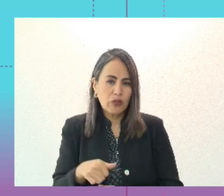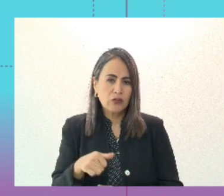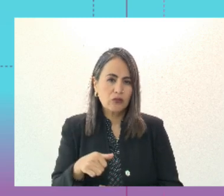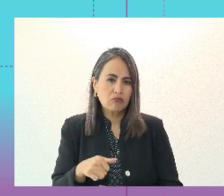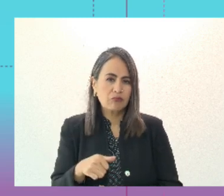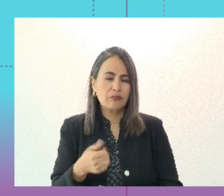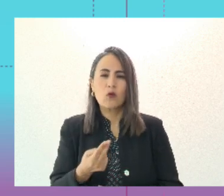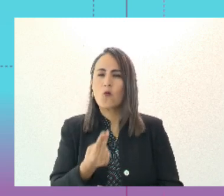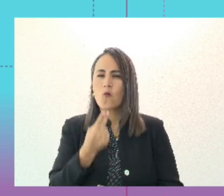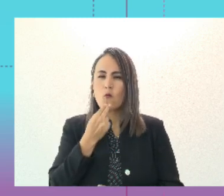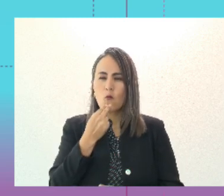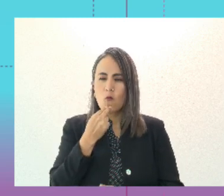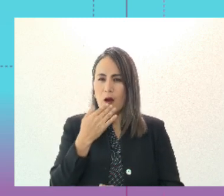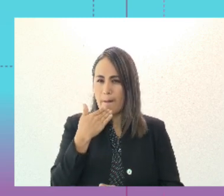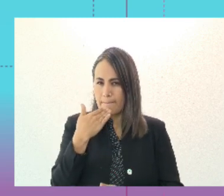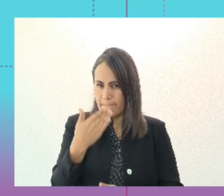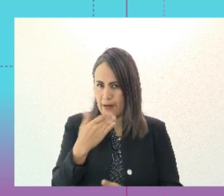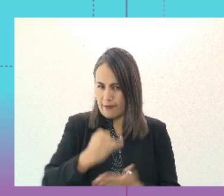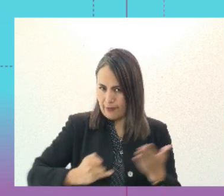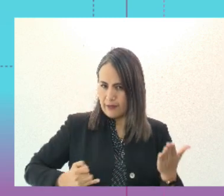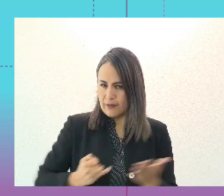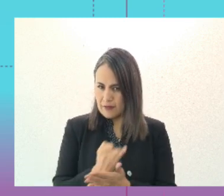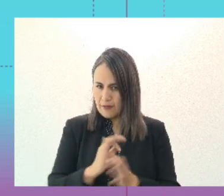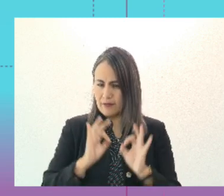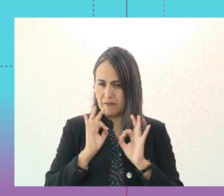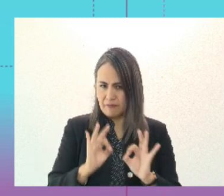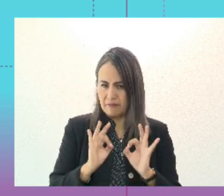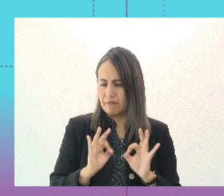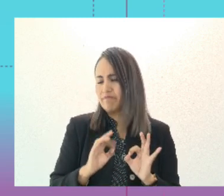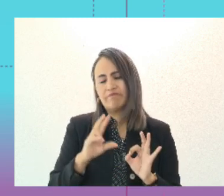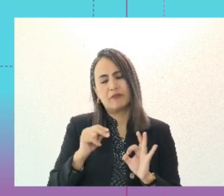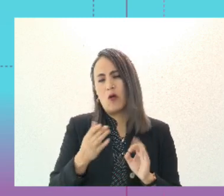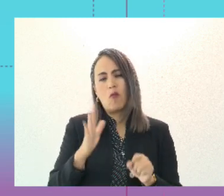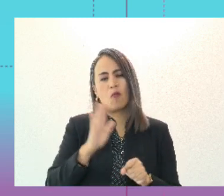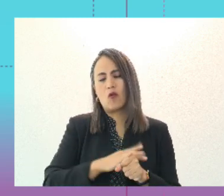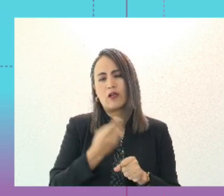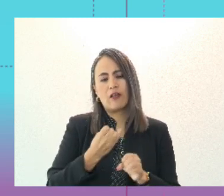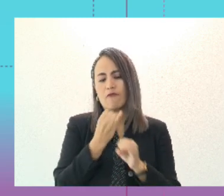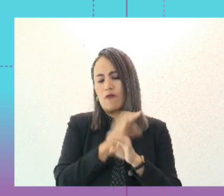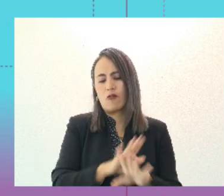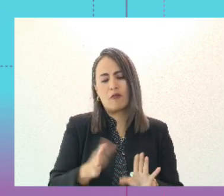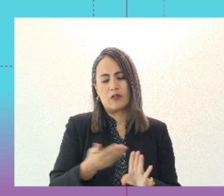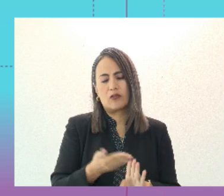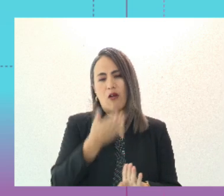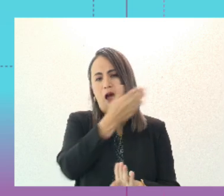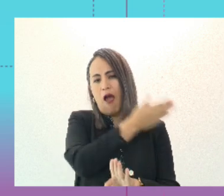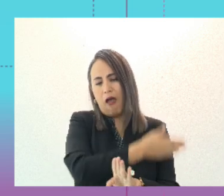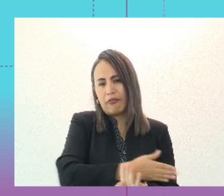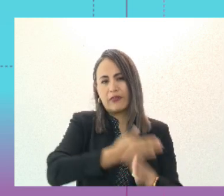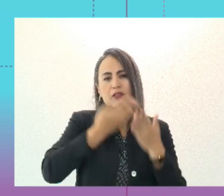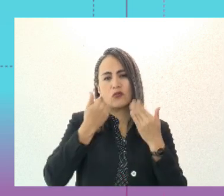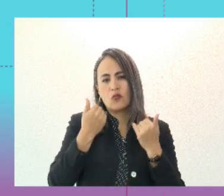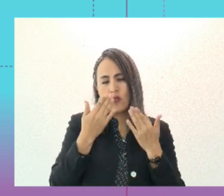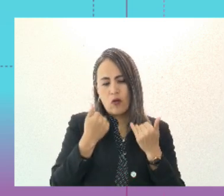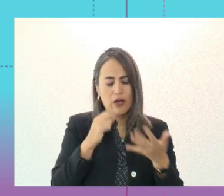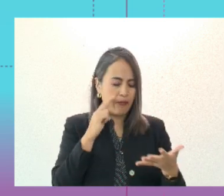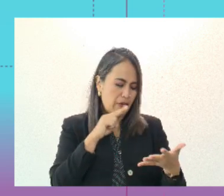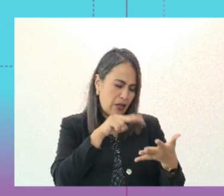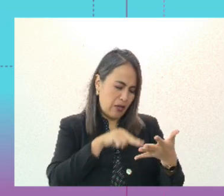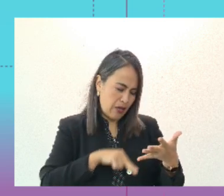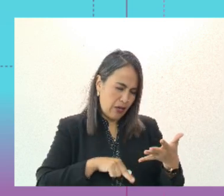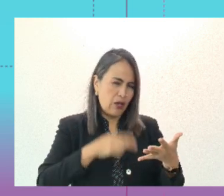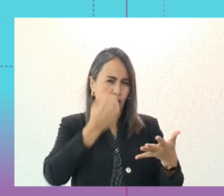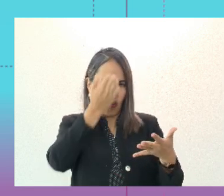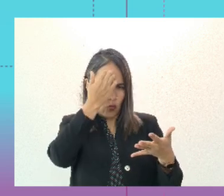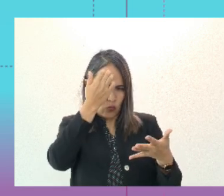ejecutar con buenas decisiones si no tuviéramos esa información que nos ayudara a conocer